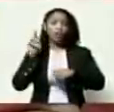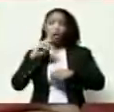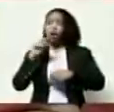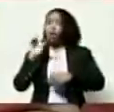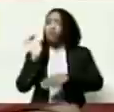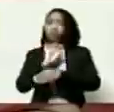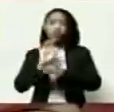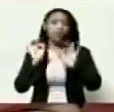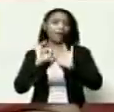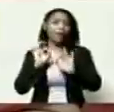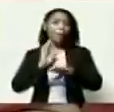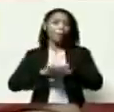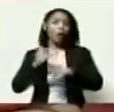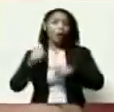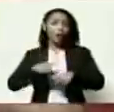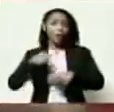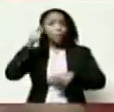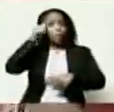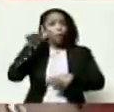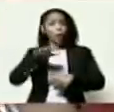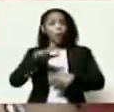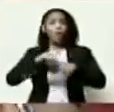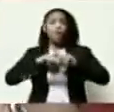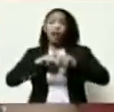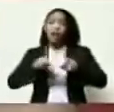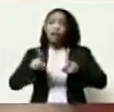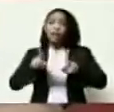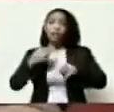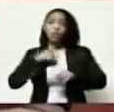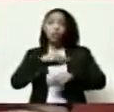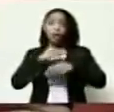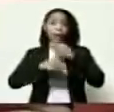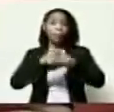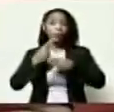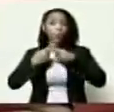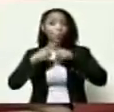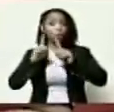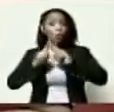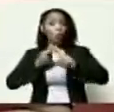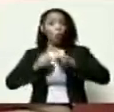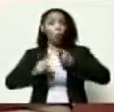no le funcionó porque este pueblo, bueno, no sé, estamos hechos de otra cosa.